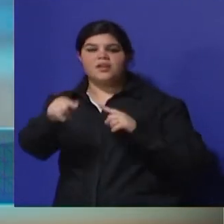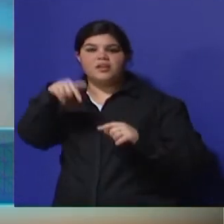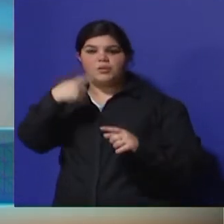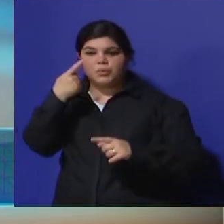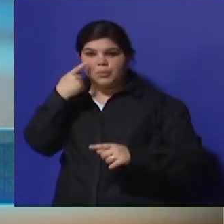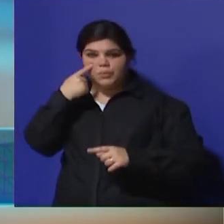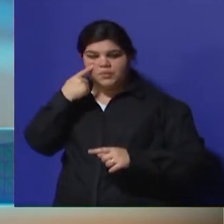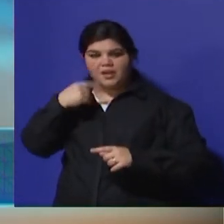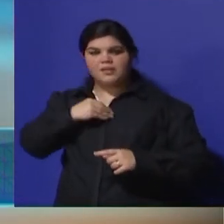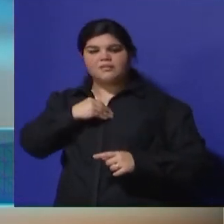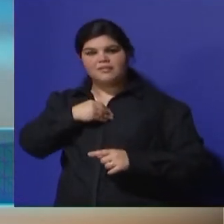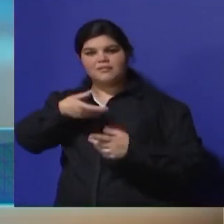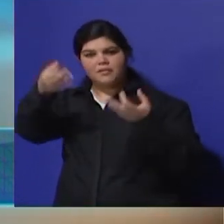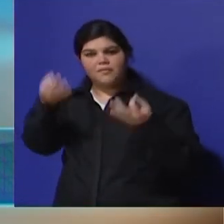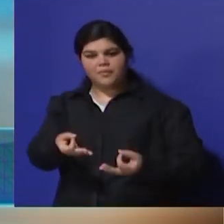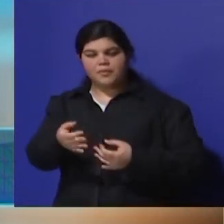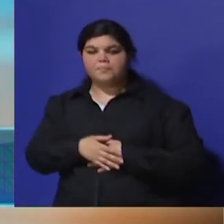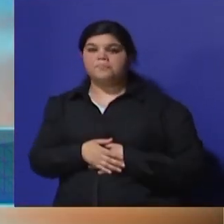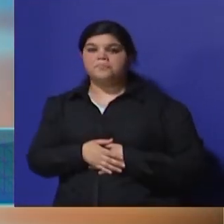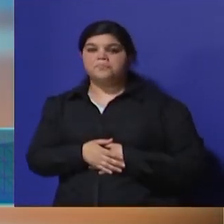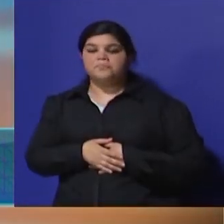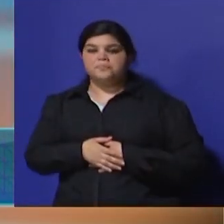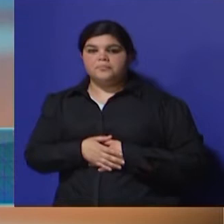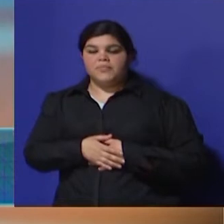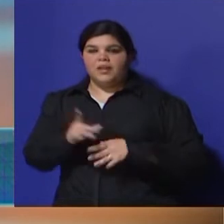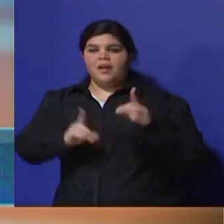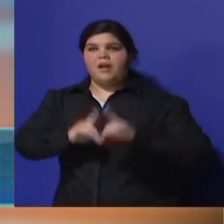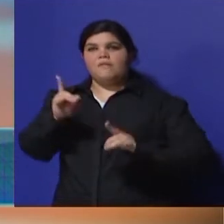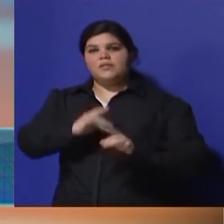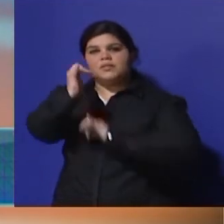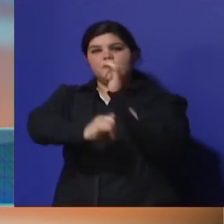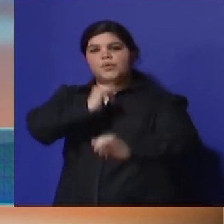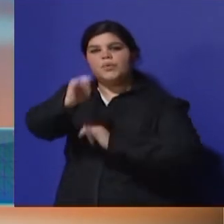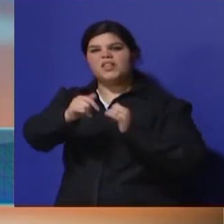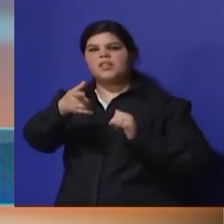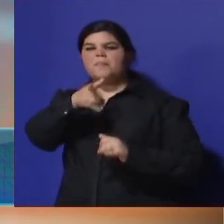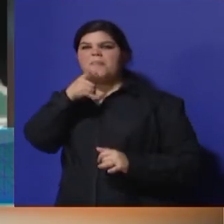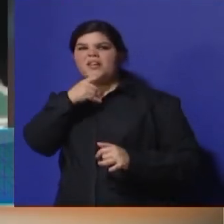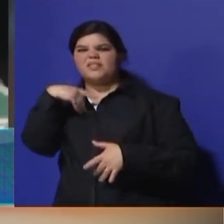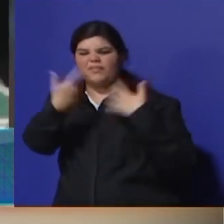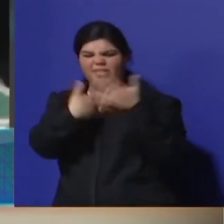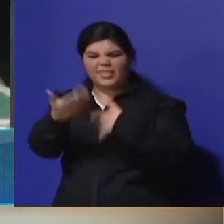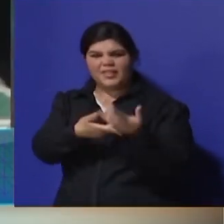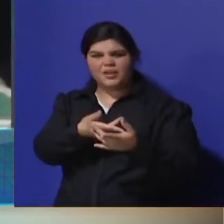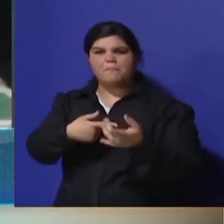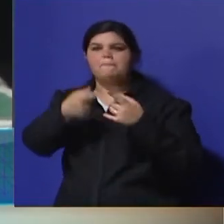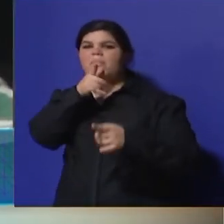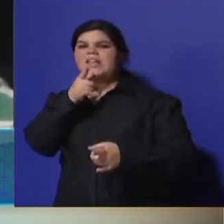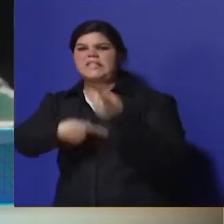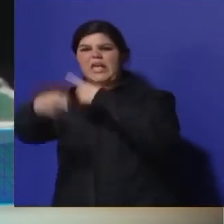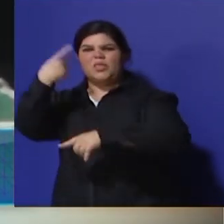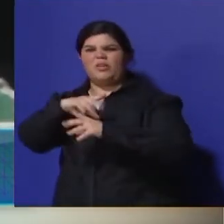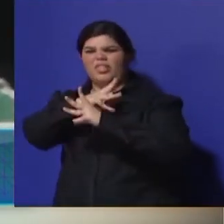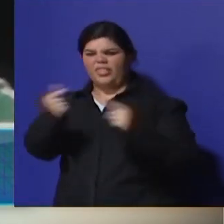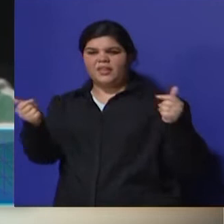sentido. Por ahí estas obras que... Al contarlas parecen medio popurrí, realmente pareciera ser que la historia se desdibuja. No es el caso de